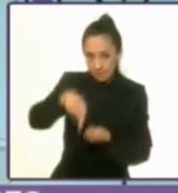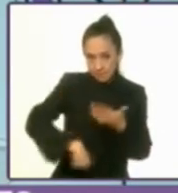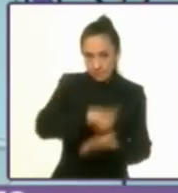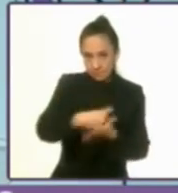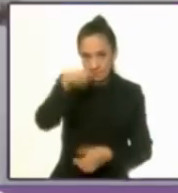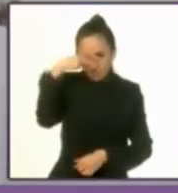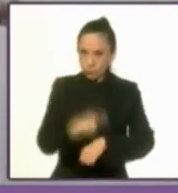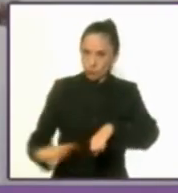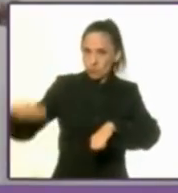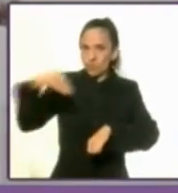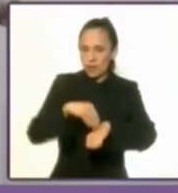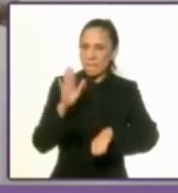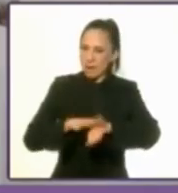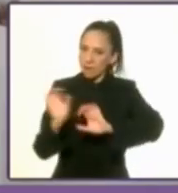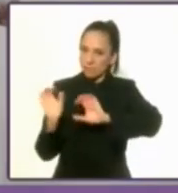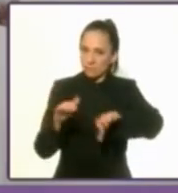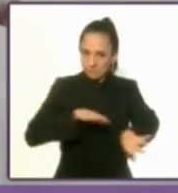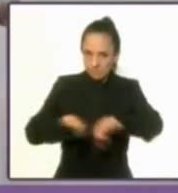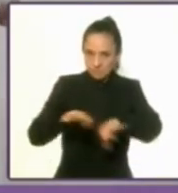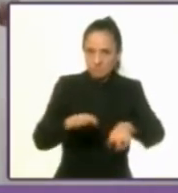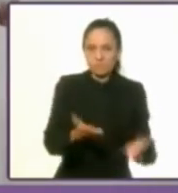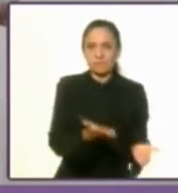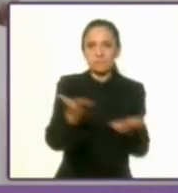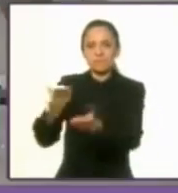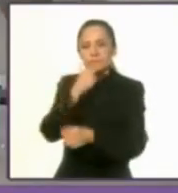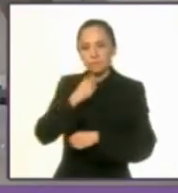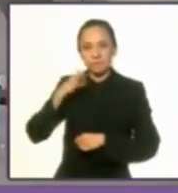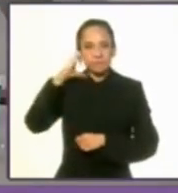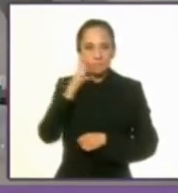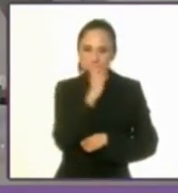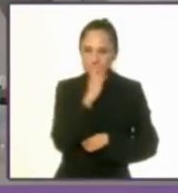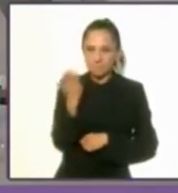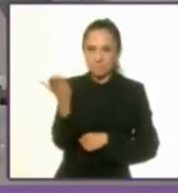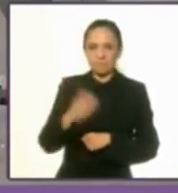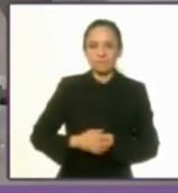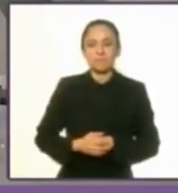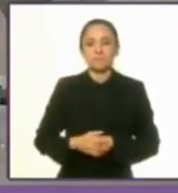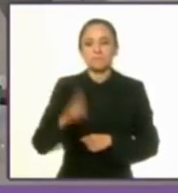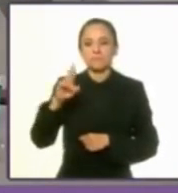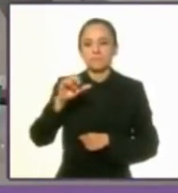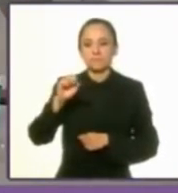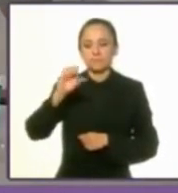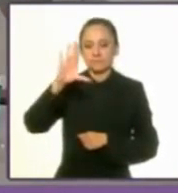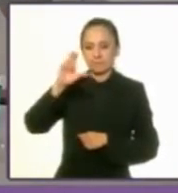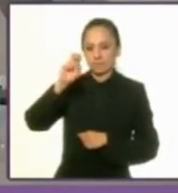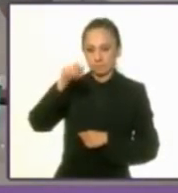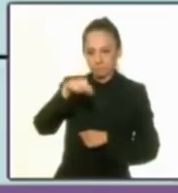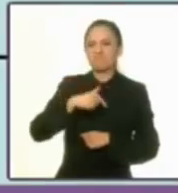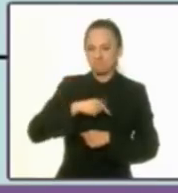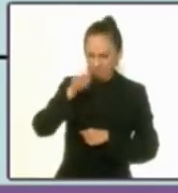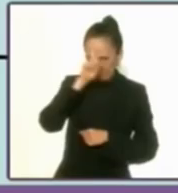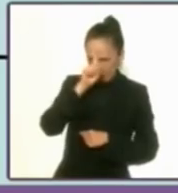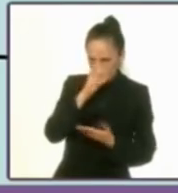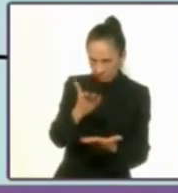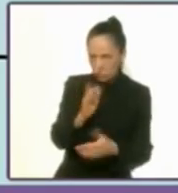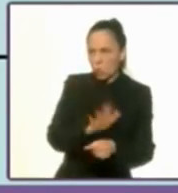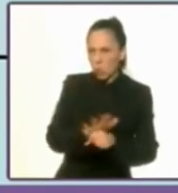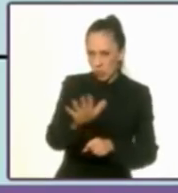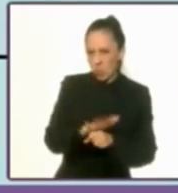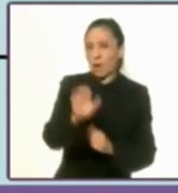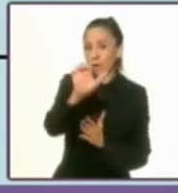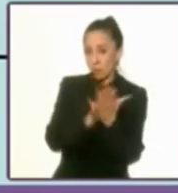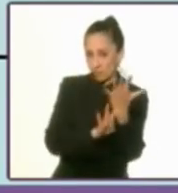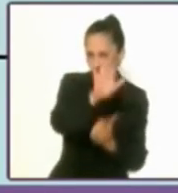gracias marco rascón creo que yo recomendaría que eligieran nueva constitución